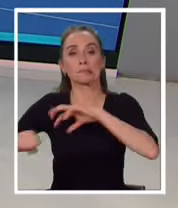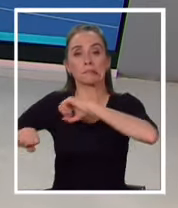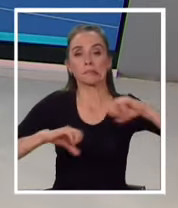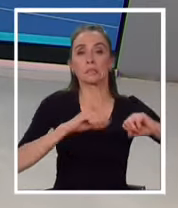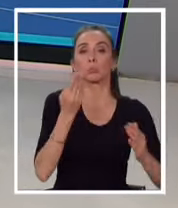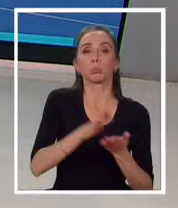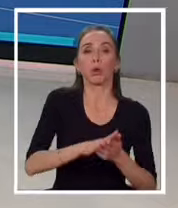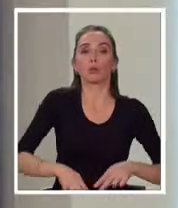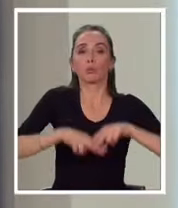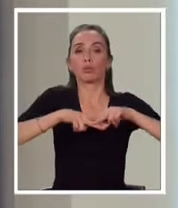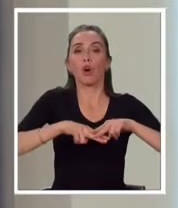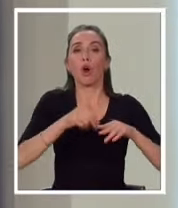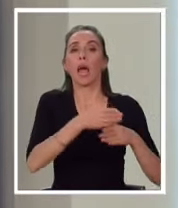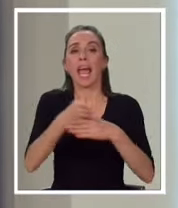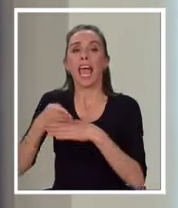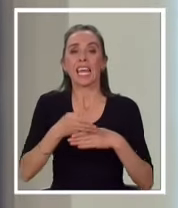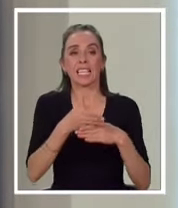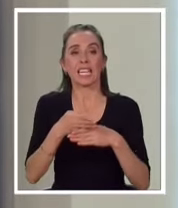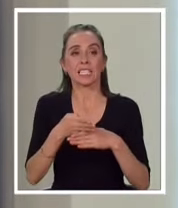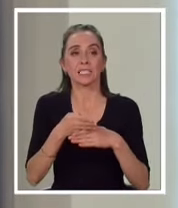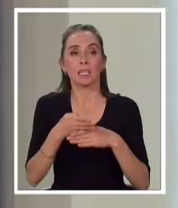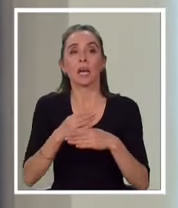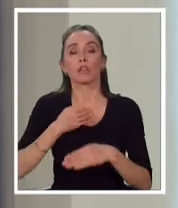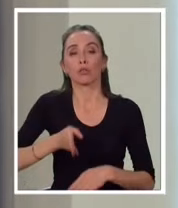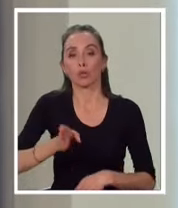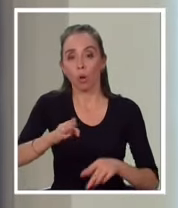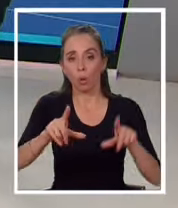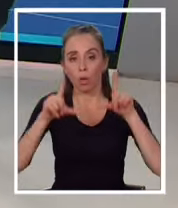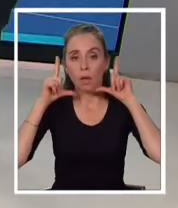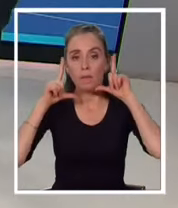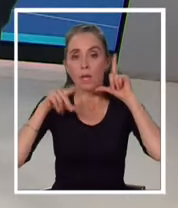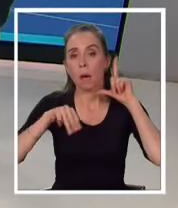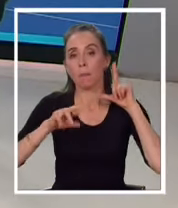que sigue teniendo como protagonista a Diego Armando Maradona.